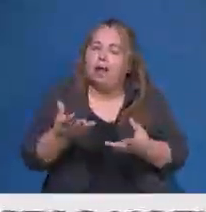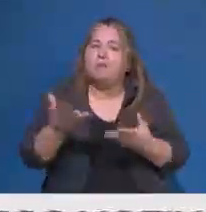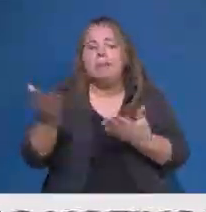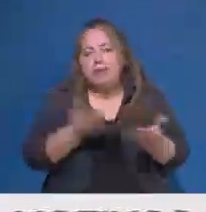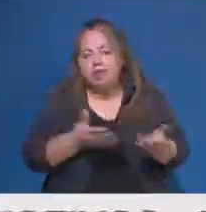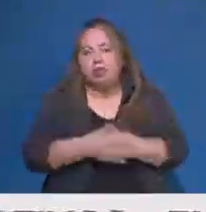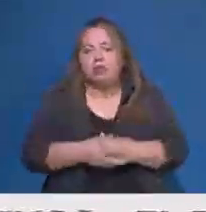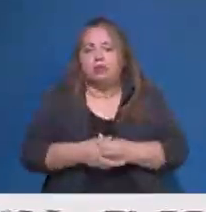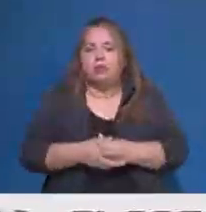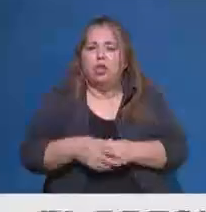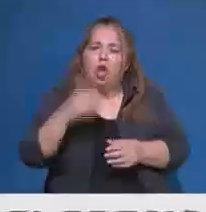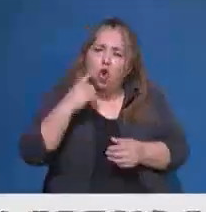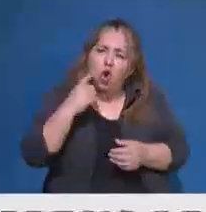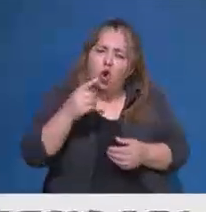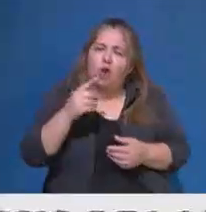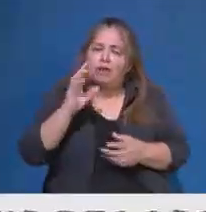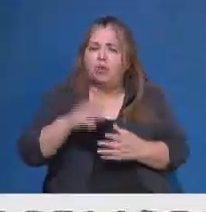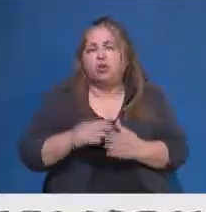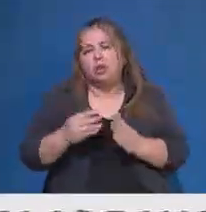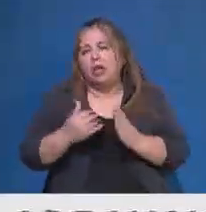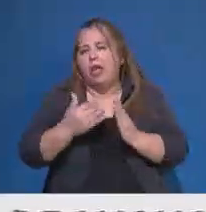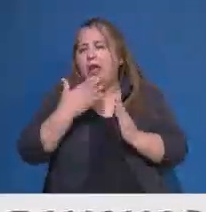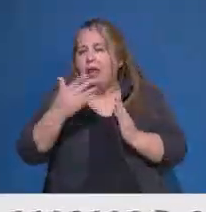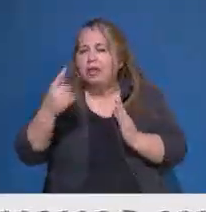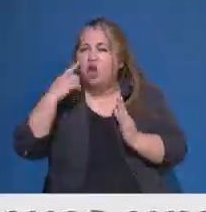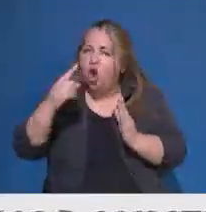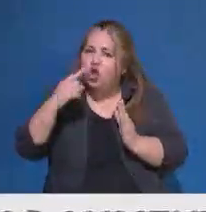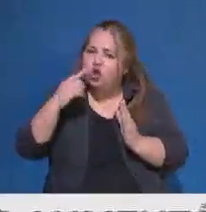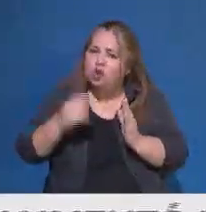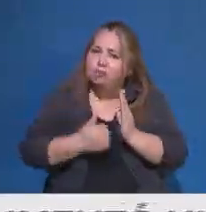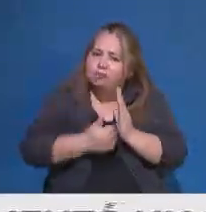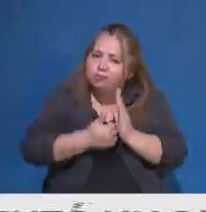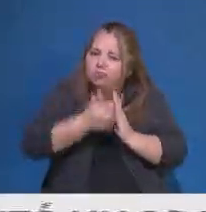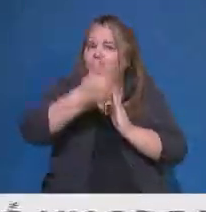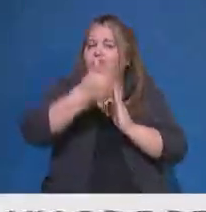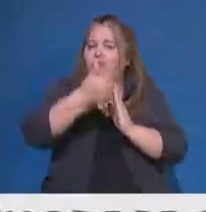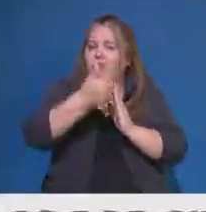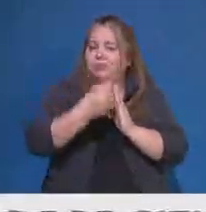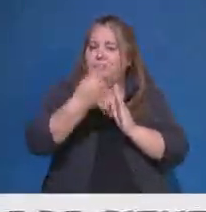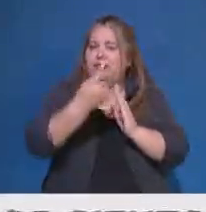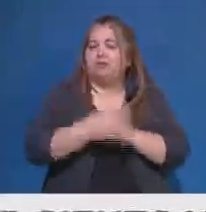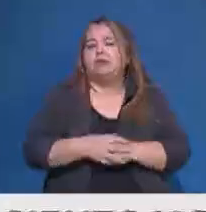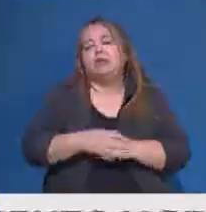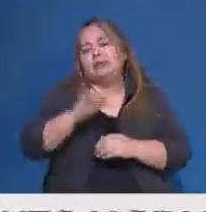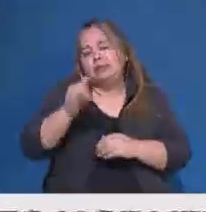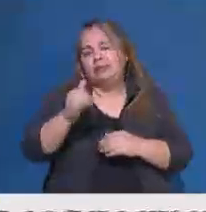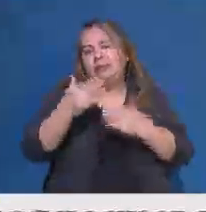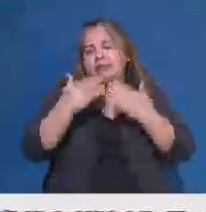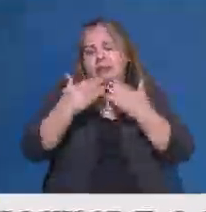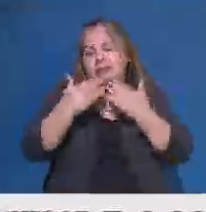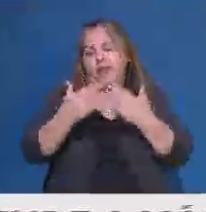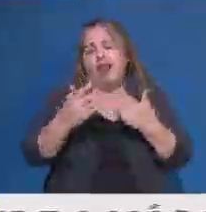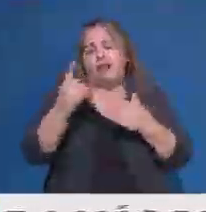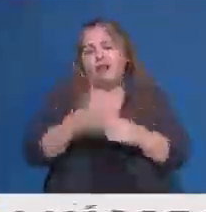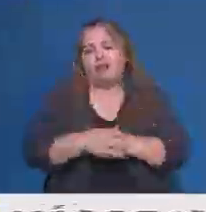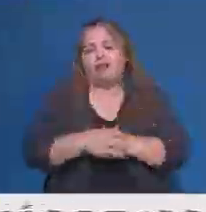equipo de Carlos César Esperduti está allá arriba en lo más alto de la categoría. Sí, gracias a Dios, tengo un buen presente.